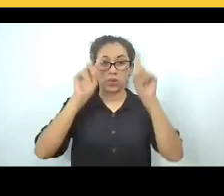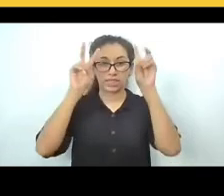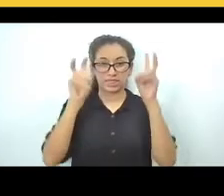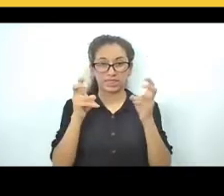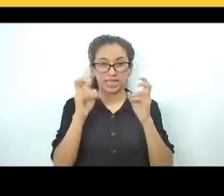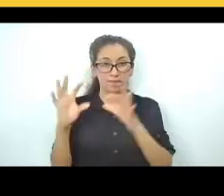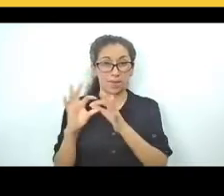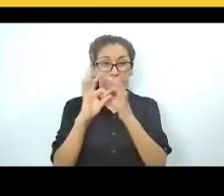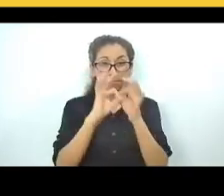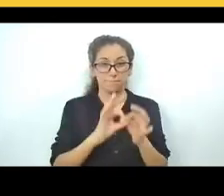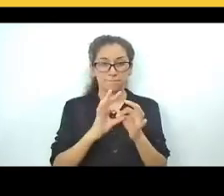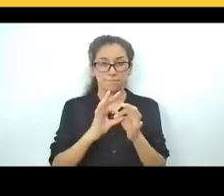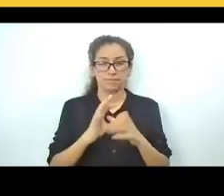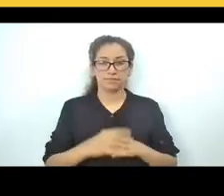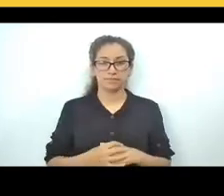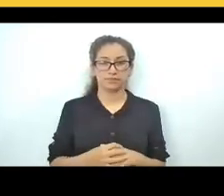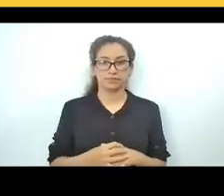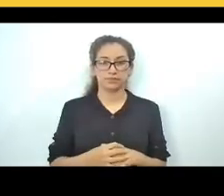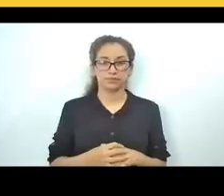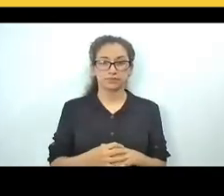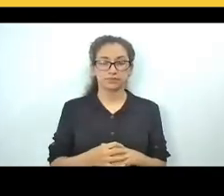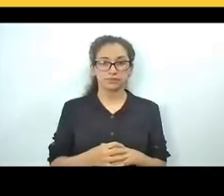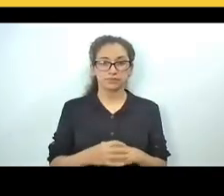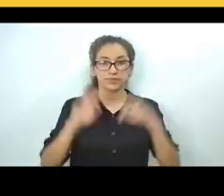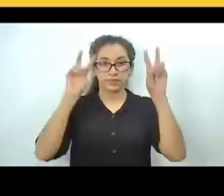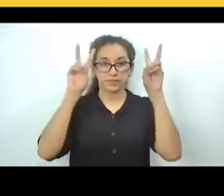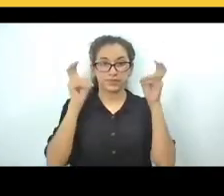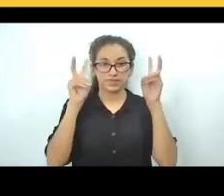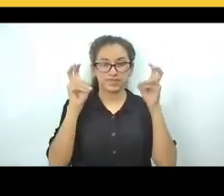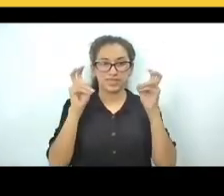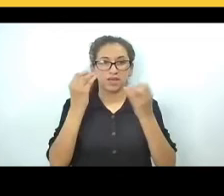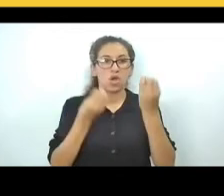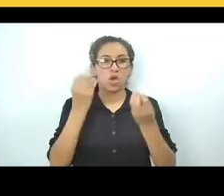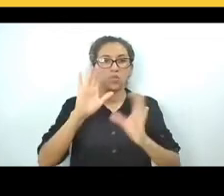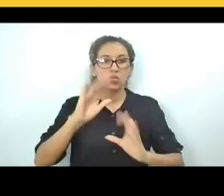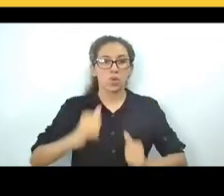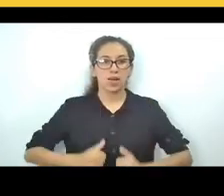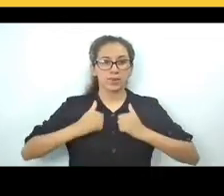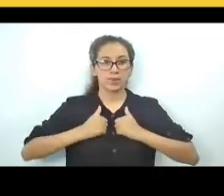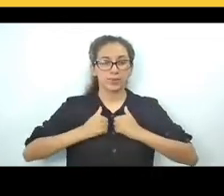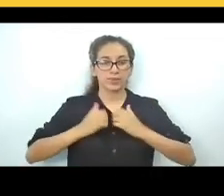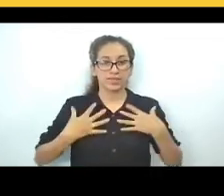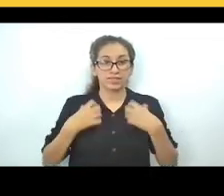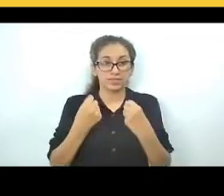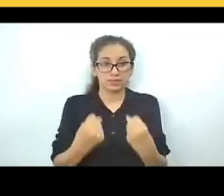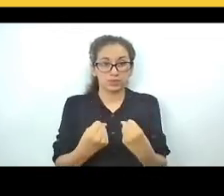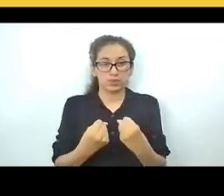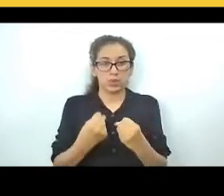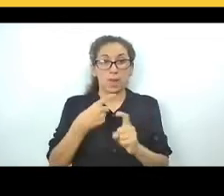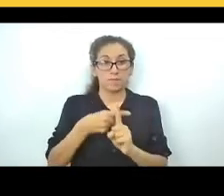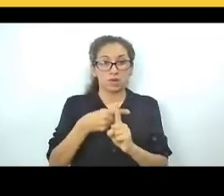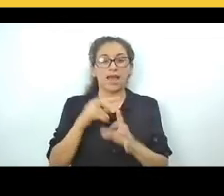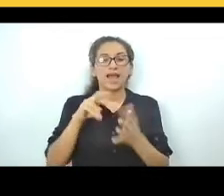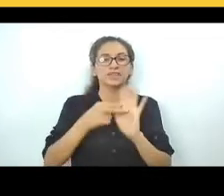vinculados a, a los temas de estilos de vida saludables, que bien has mencionado y es importante